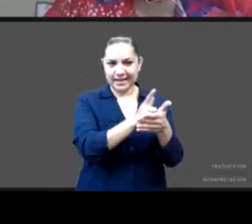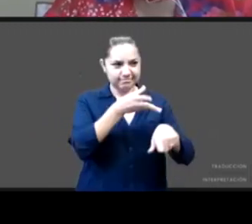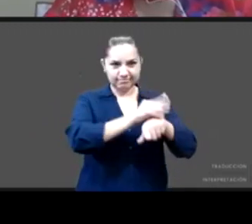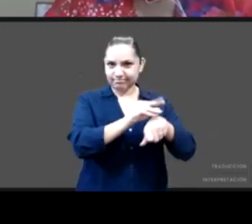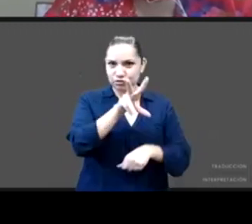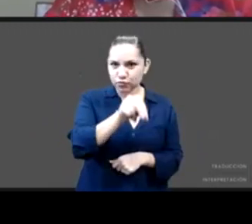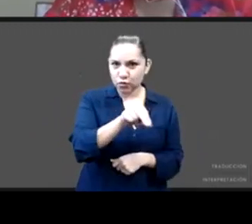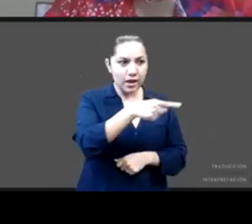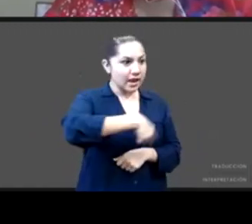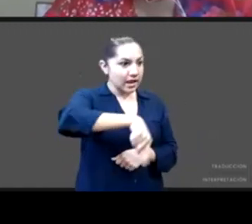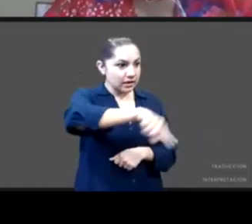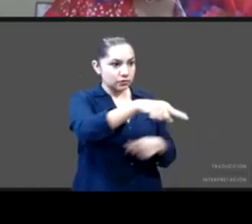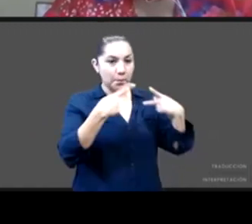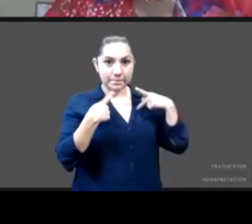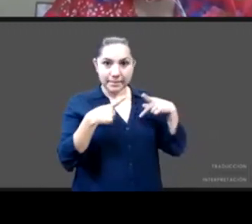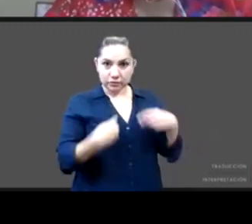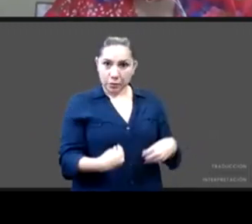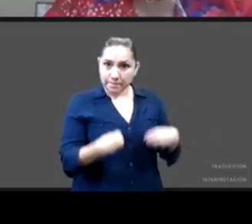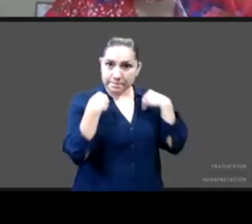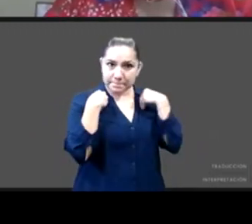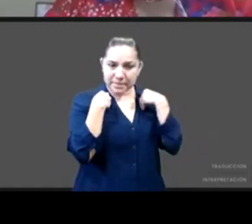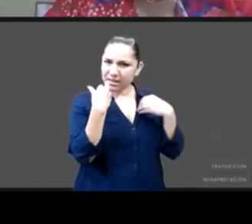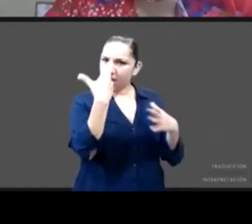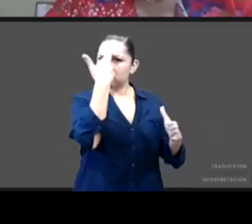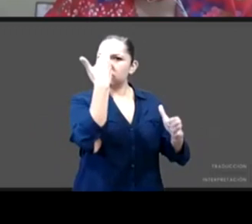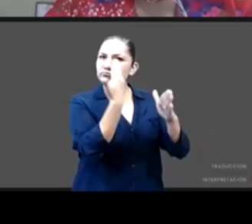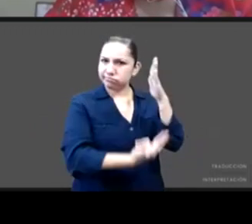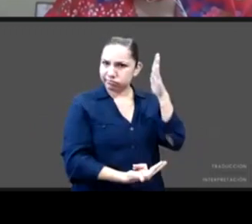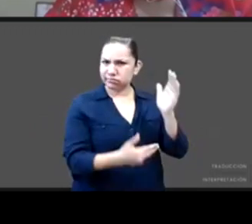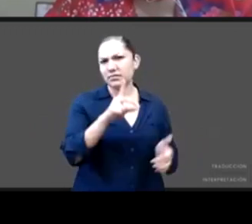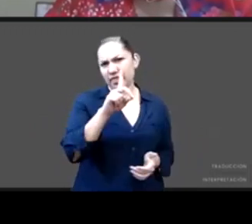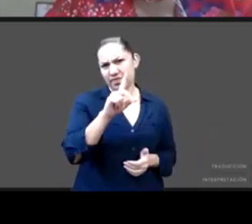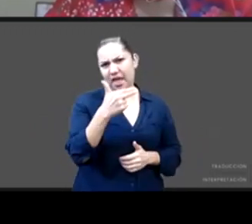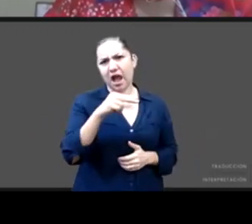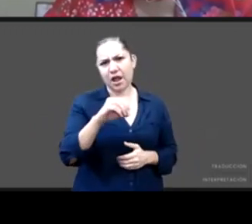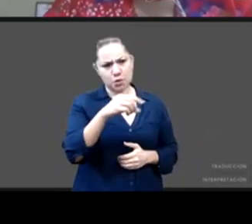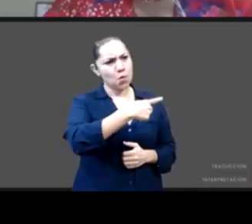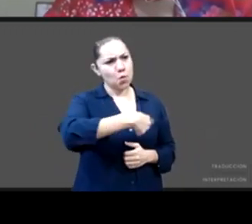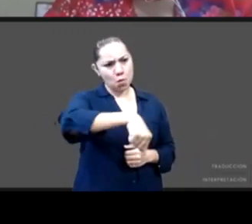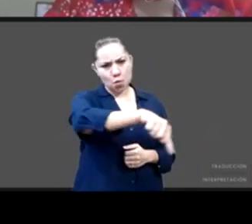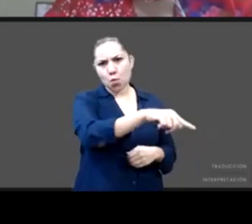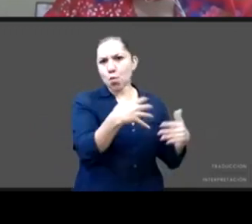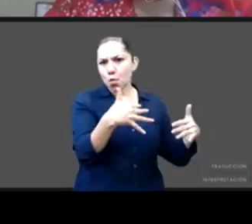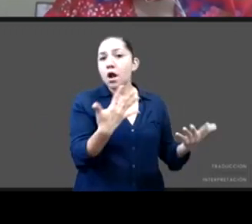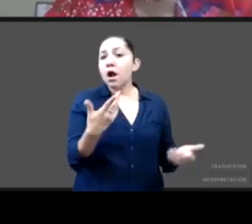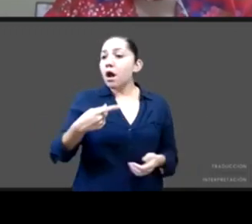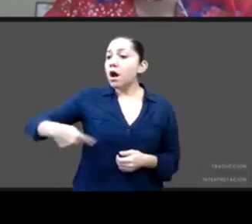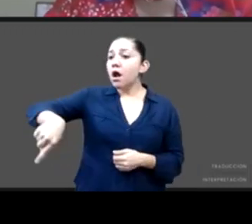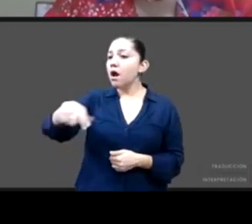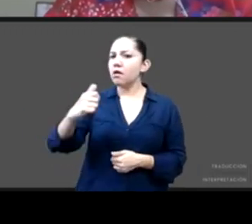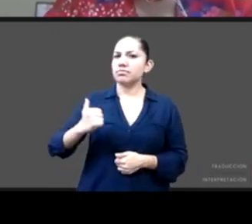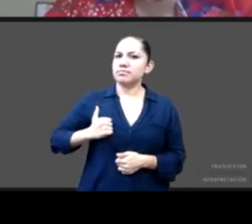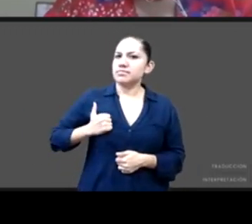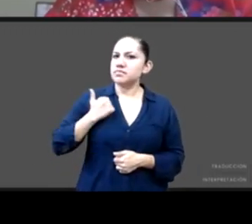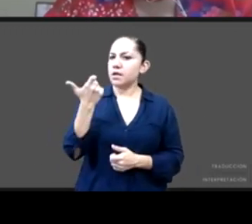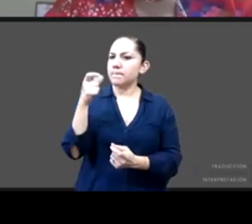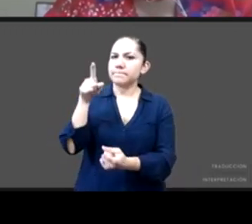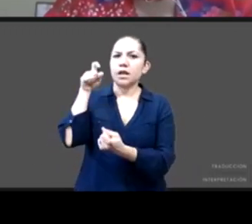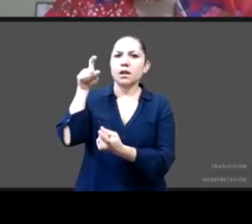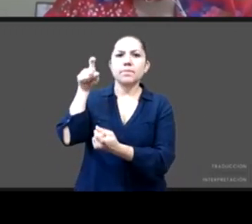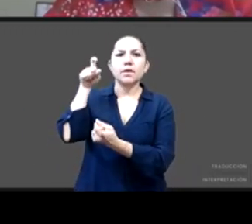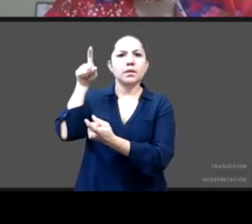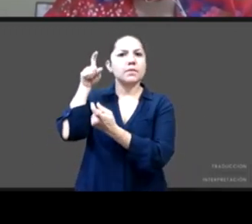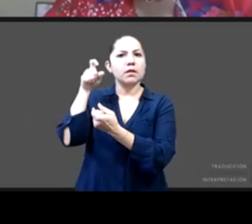que tiene un enorme crecimiento en el lucro que proporciona. Está también